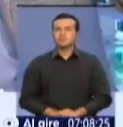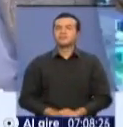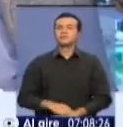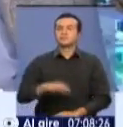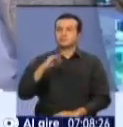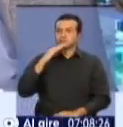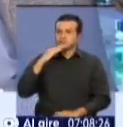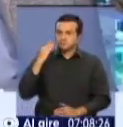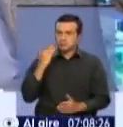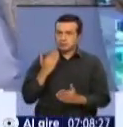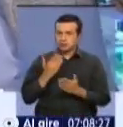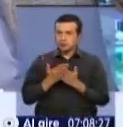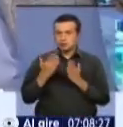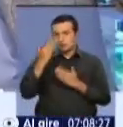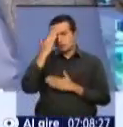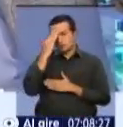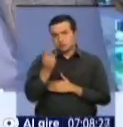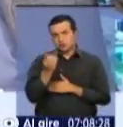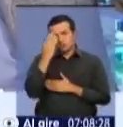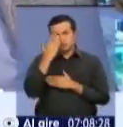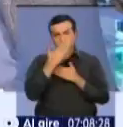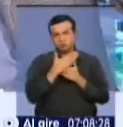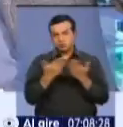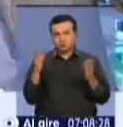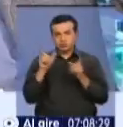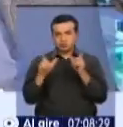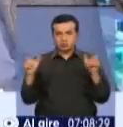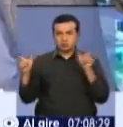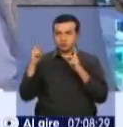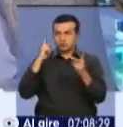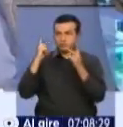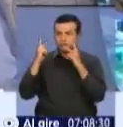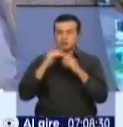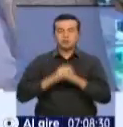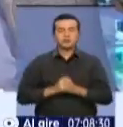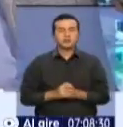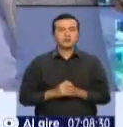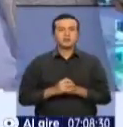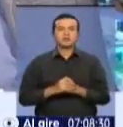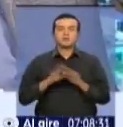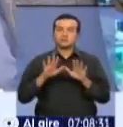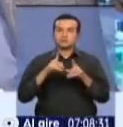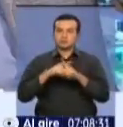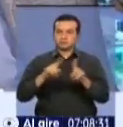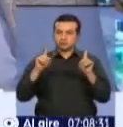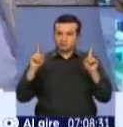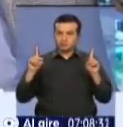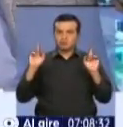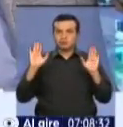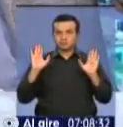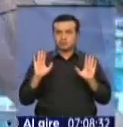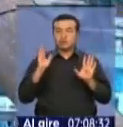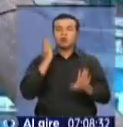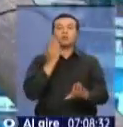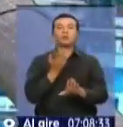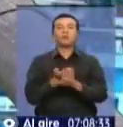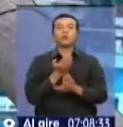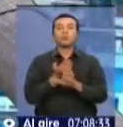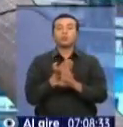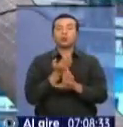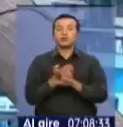Muchas gracias, Carlos. Buenos días y buenos días a todos los televidentes. Diferenciemos. Entiendo yo que la propuesta